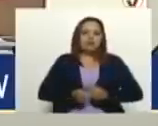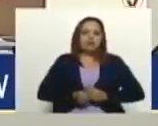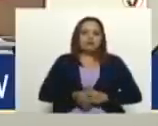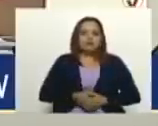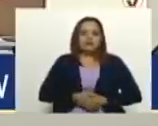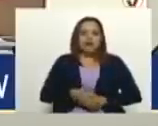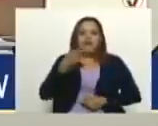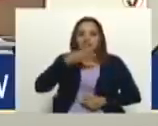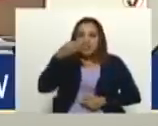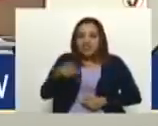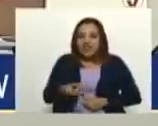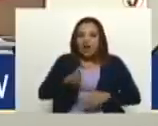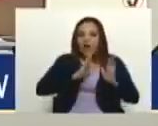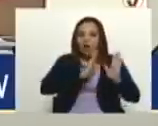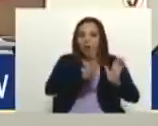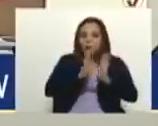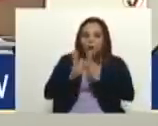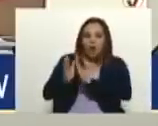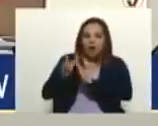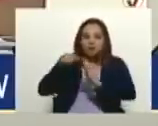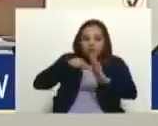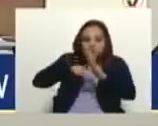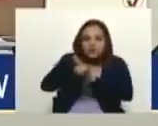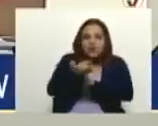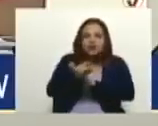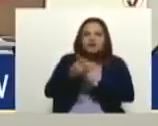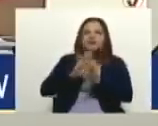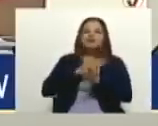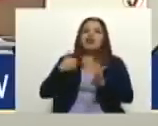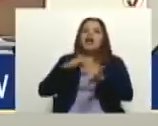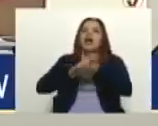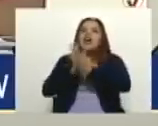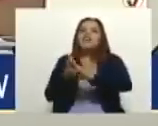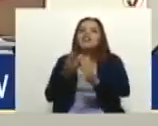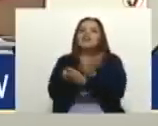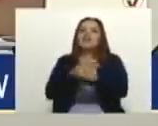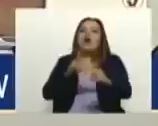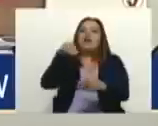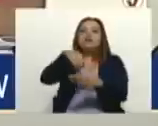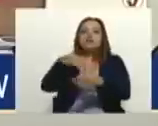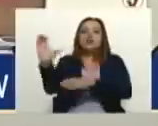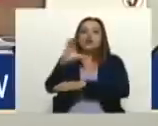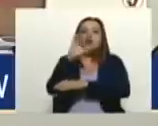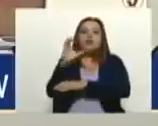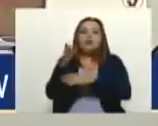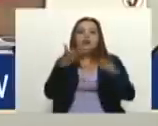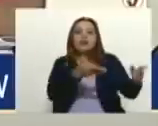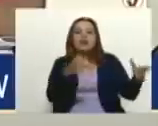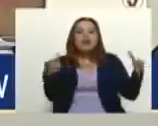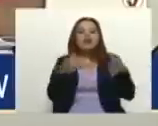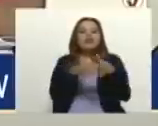La verdadera estructura que está intentando acabar con la democracia en Colombia es el narcoparamilitarismo,